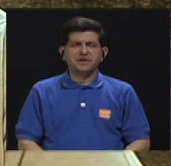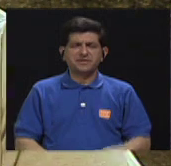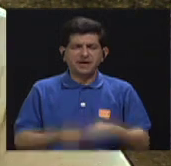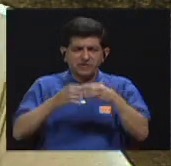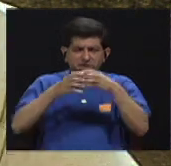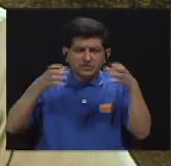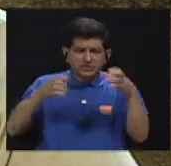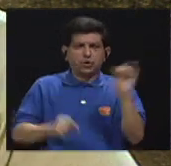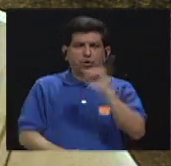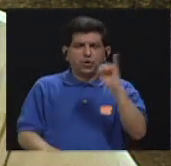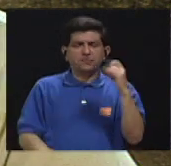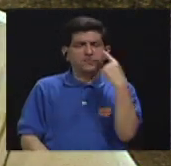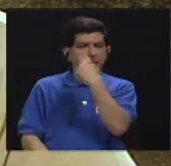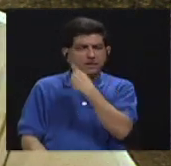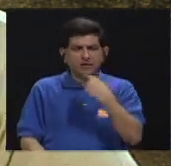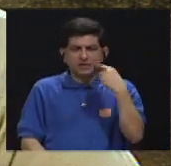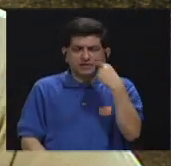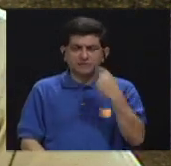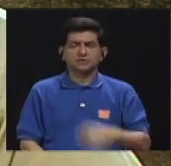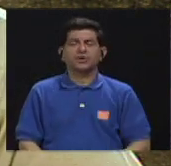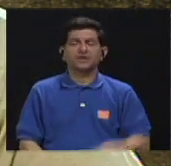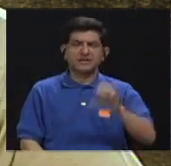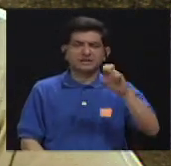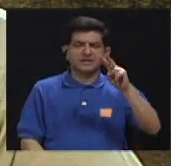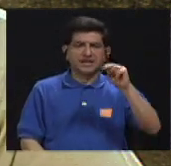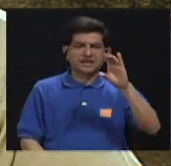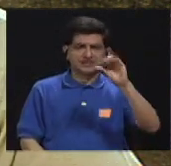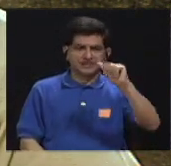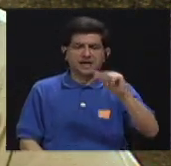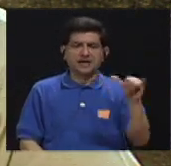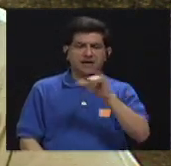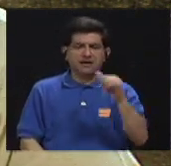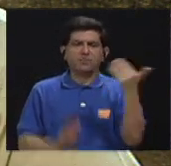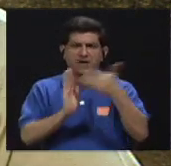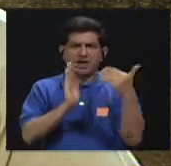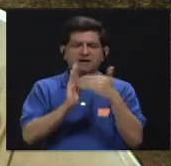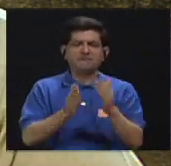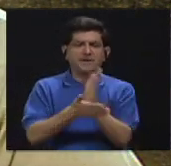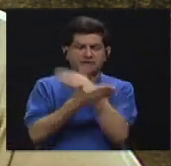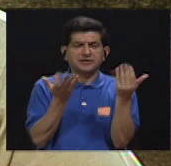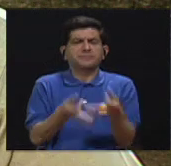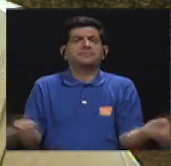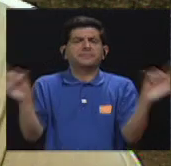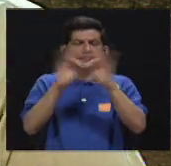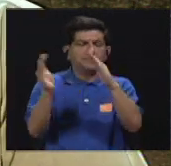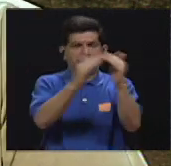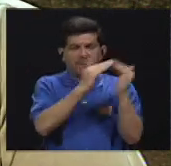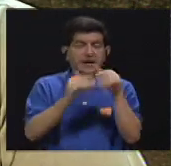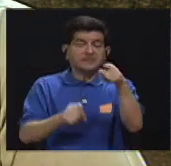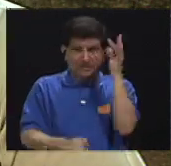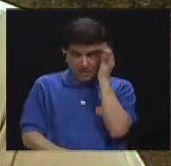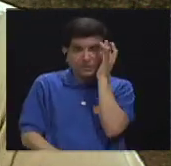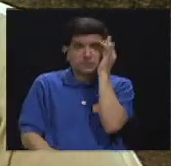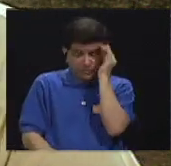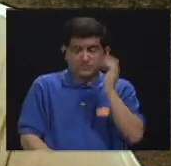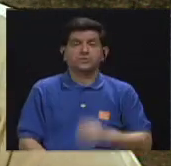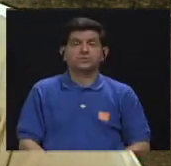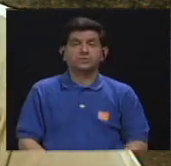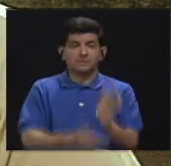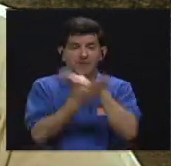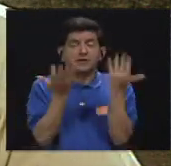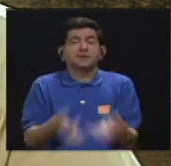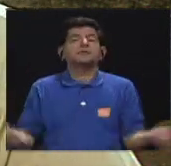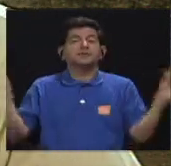gingivitis y periodontitis, que son enfermedades de las encías, pues también está afectando a una gran parte de la población. Eso es preocupante realmente. Entonces parte de